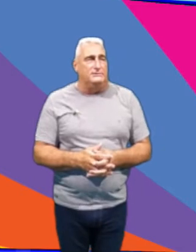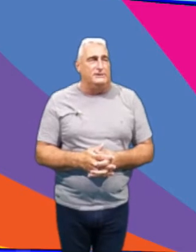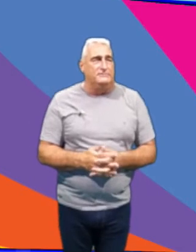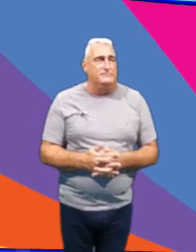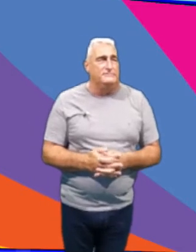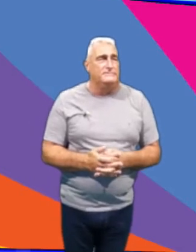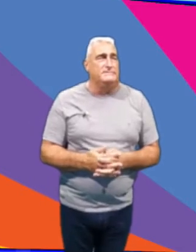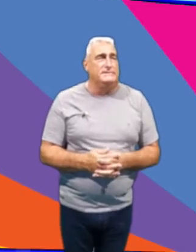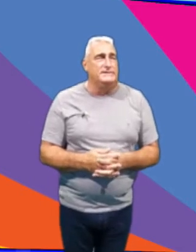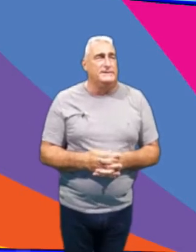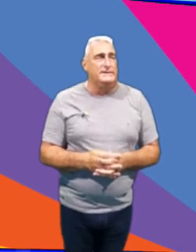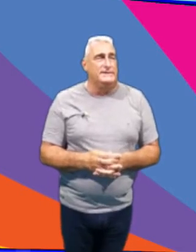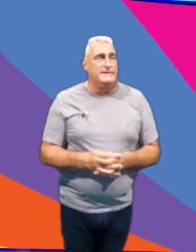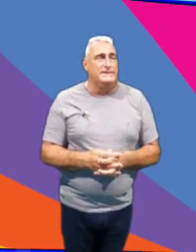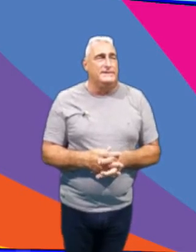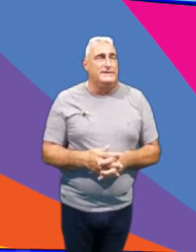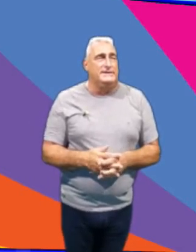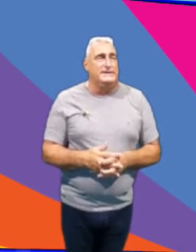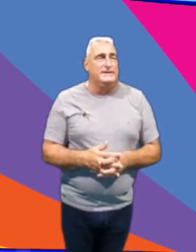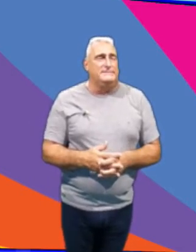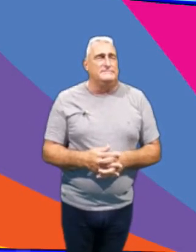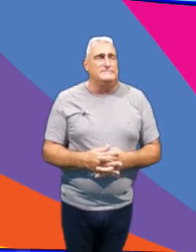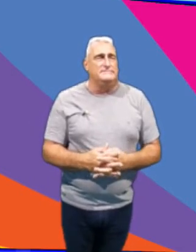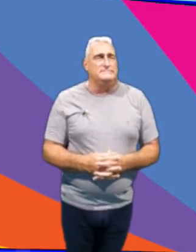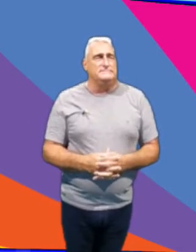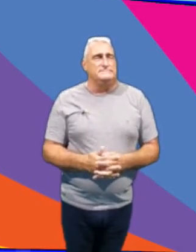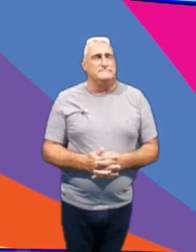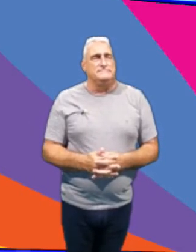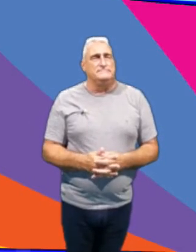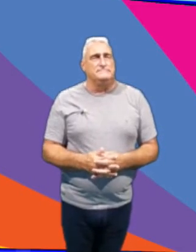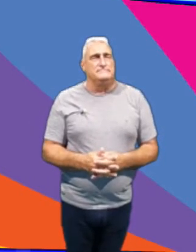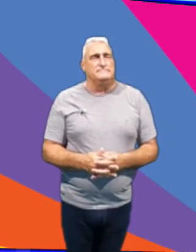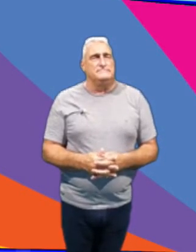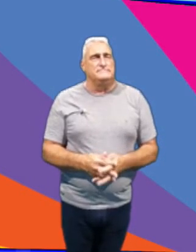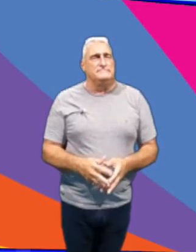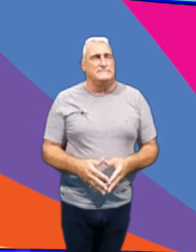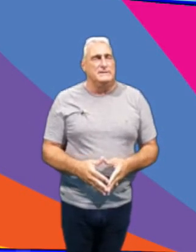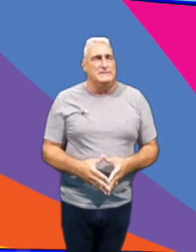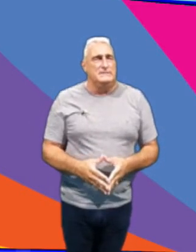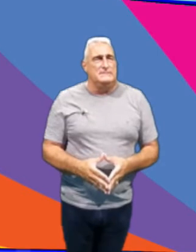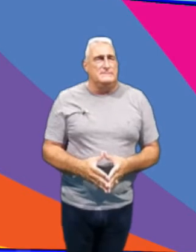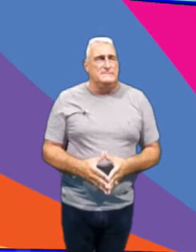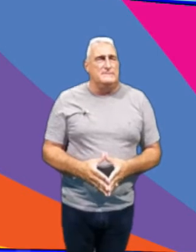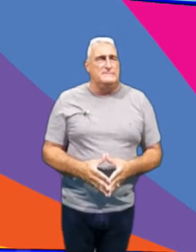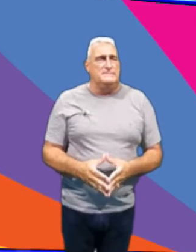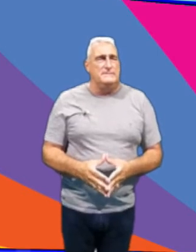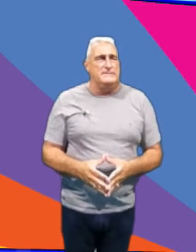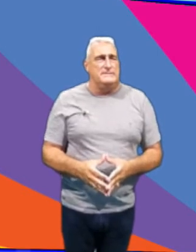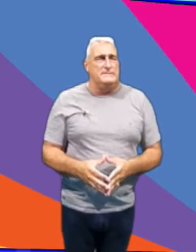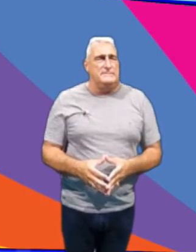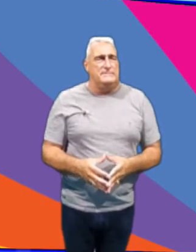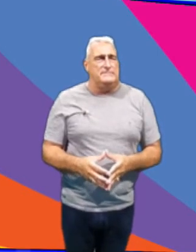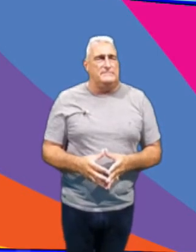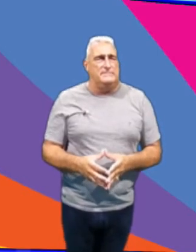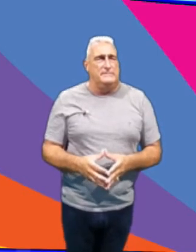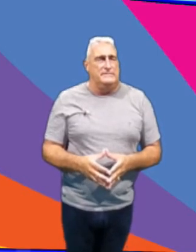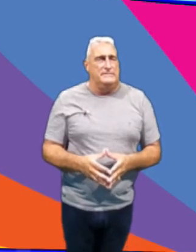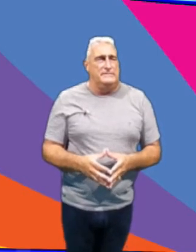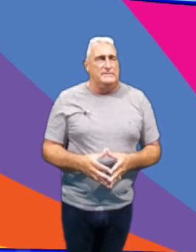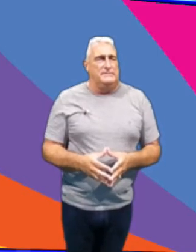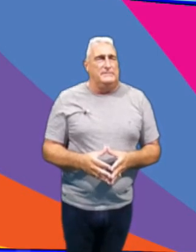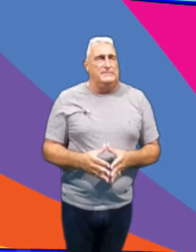digo. Entonces, me parece que hay, por un lado, una Unión Cívica Radical como más atemperada, más tranqui,